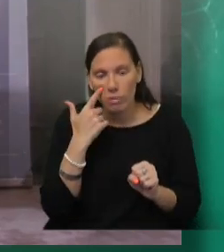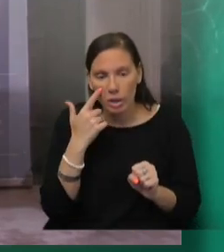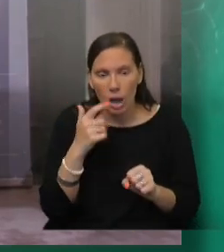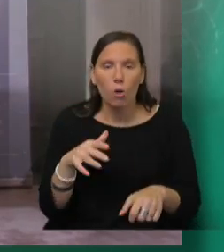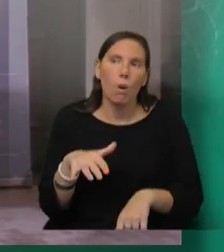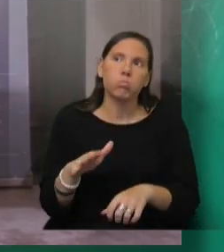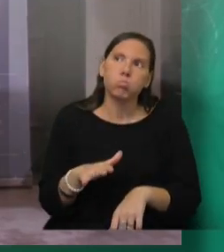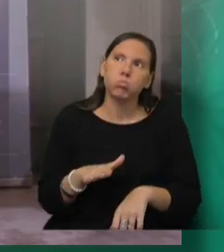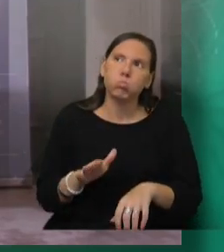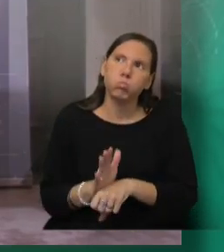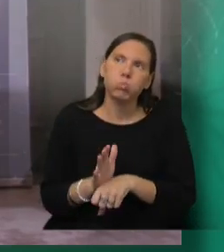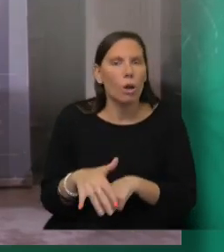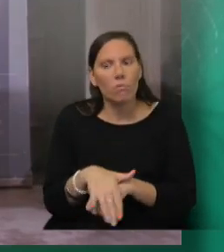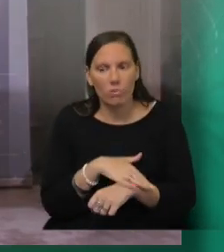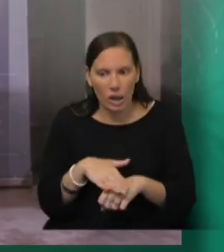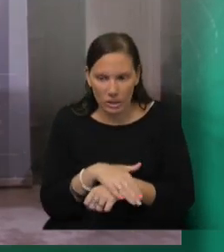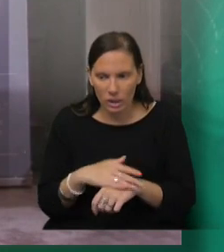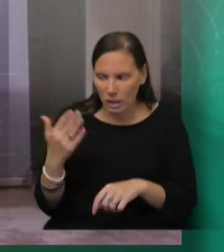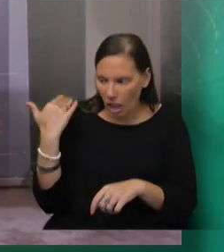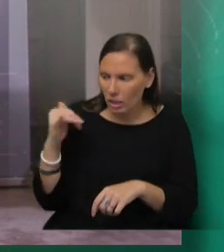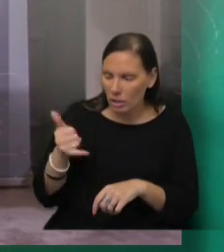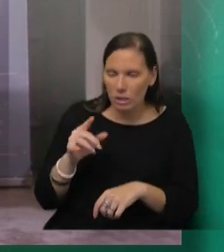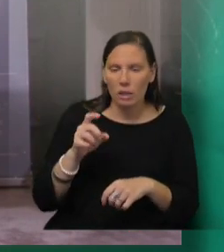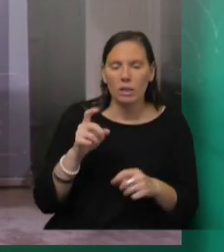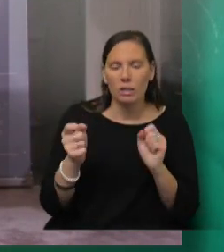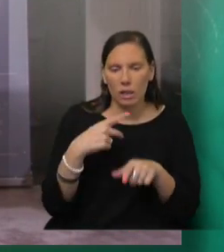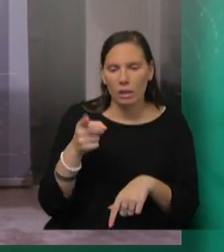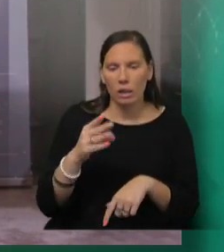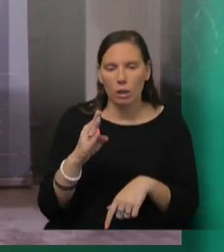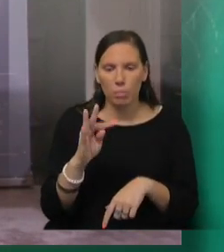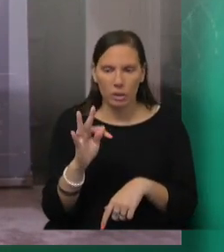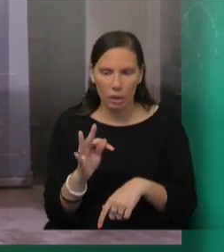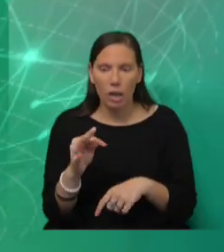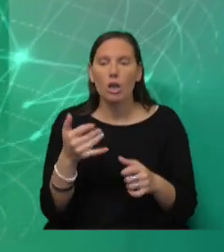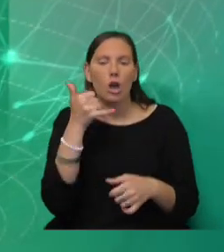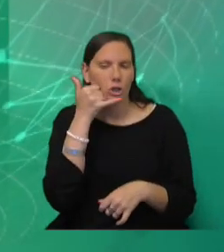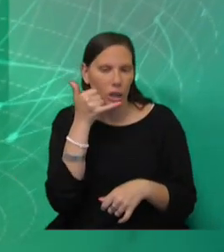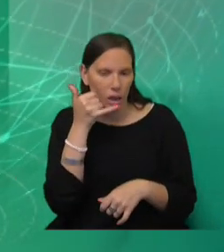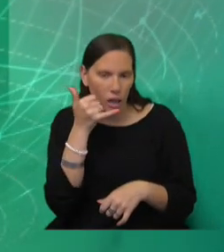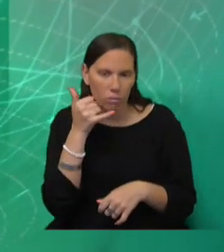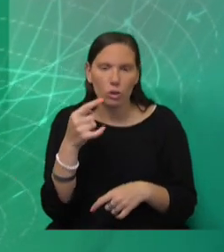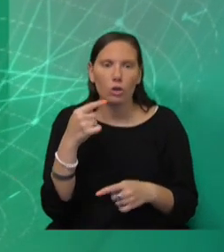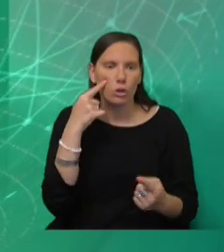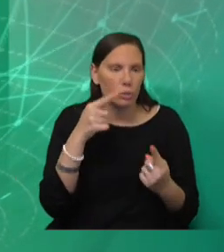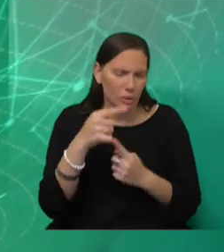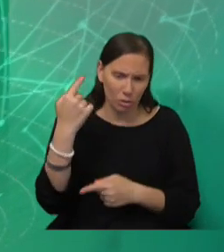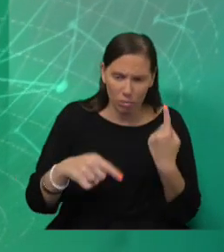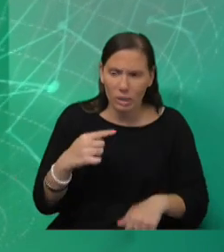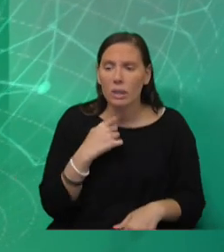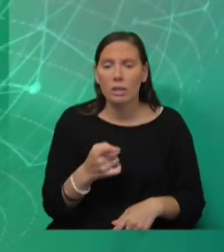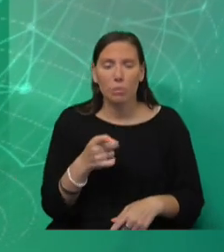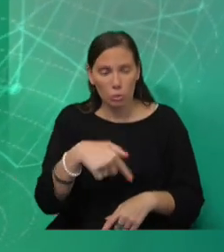bases de algo que hoy está así chat gpt los teléfonos con Inteligencia artificial los usos múltiples lo que ustedes están